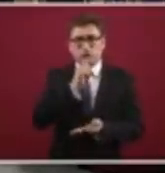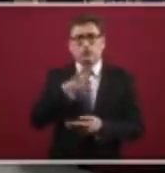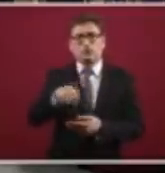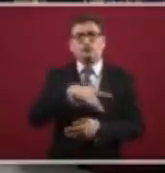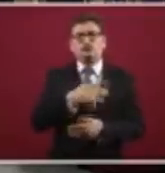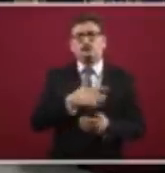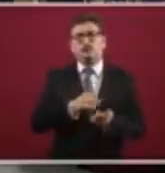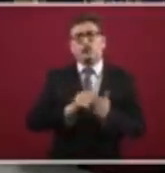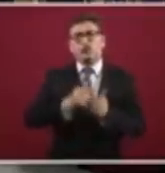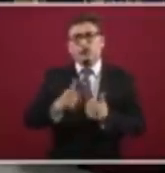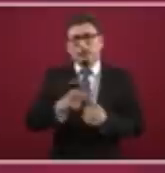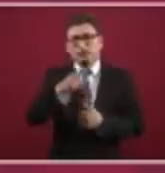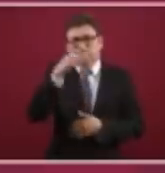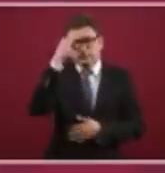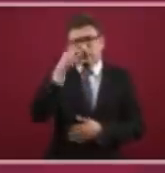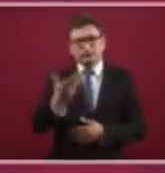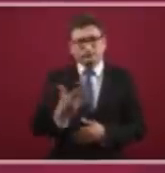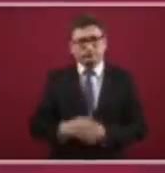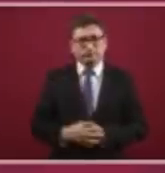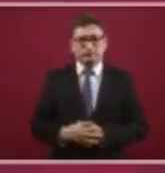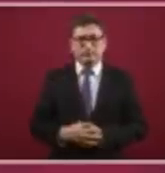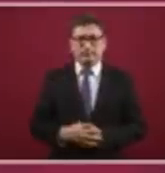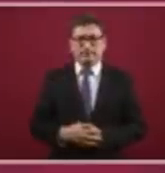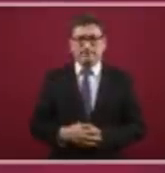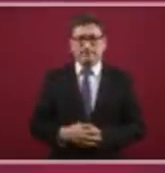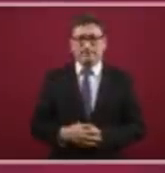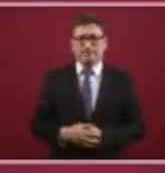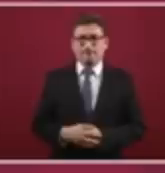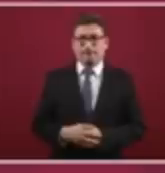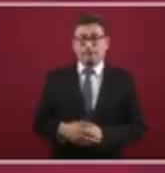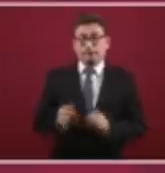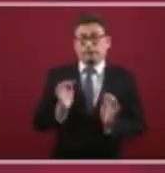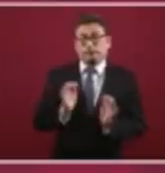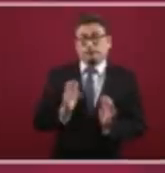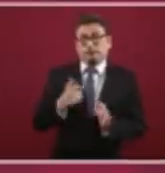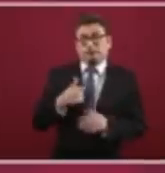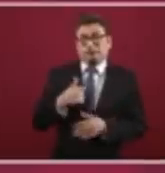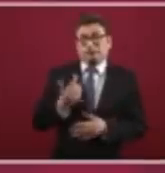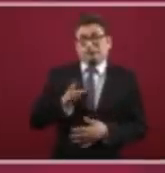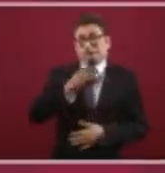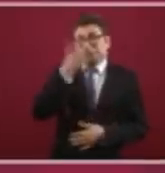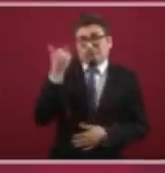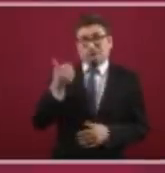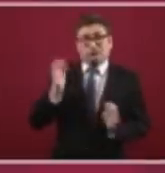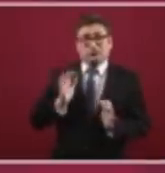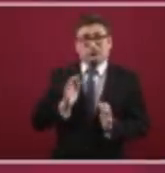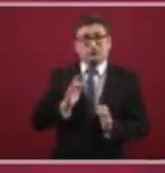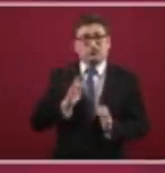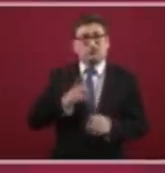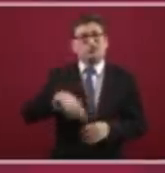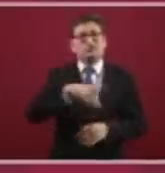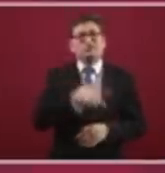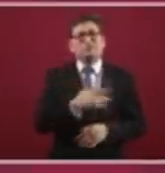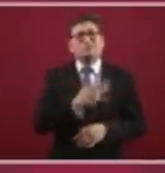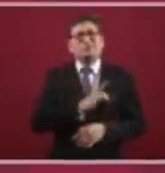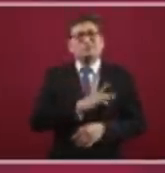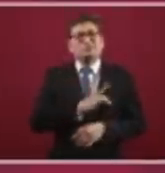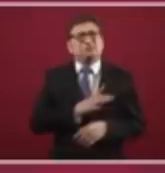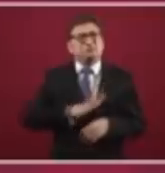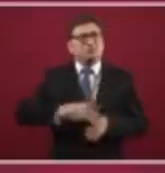retraso bueno pues que éste no sé a qué le tienen miedo